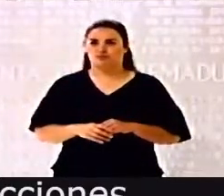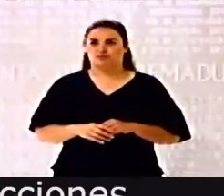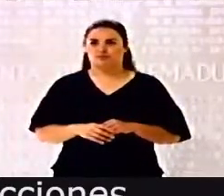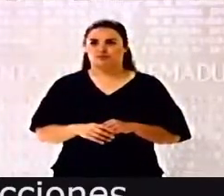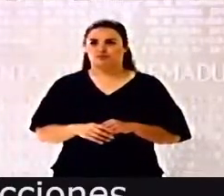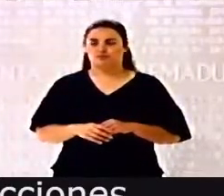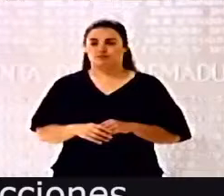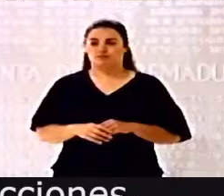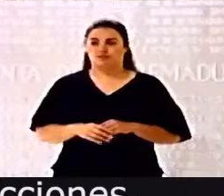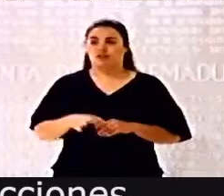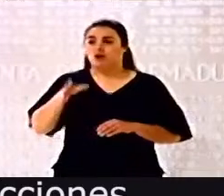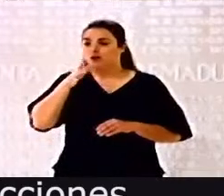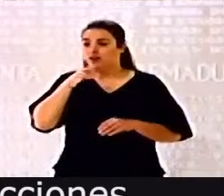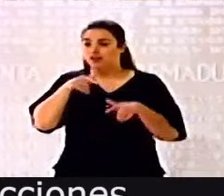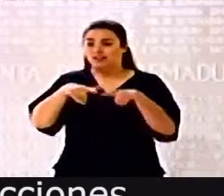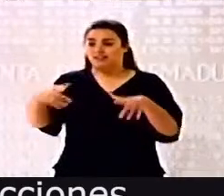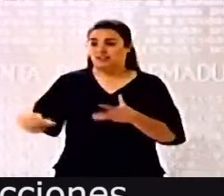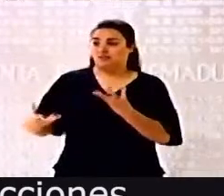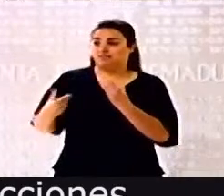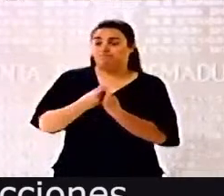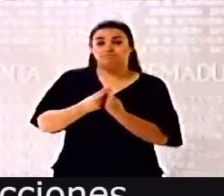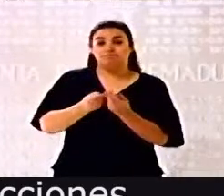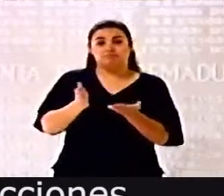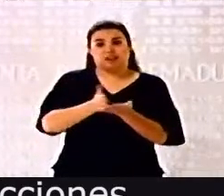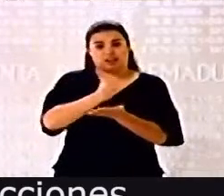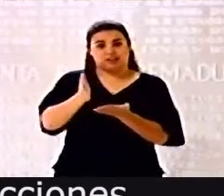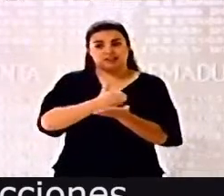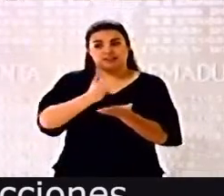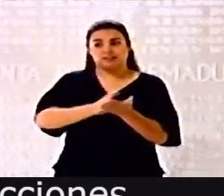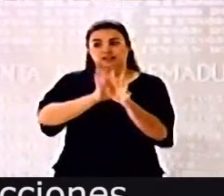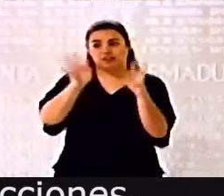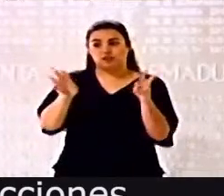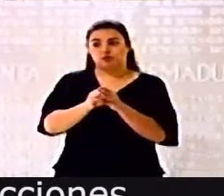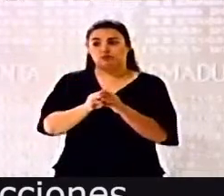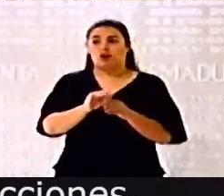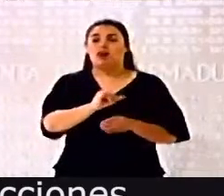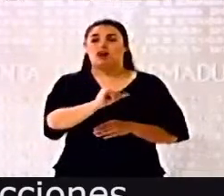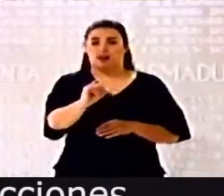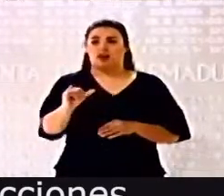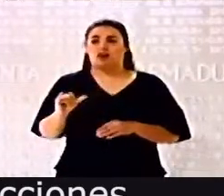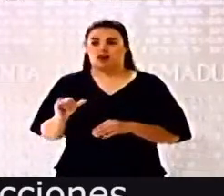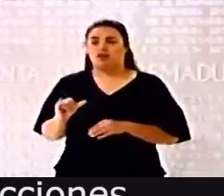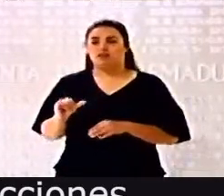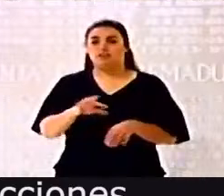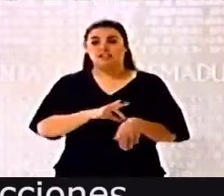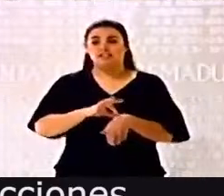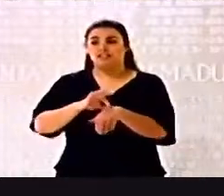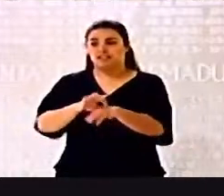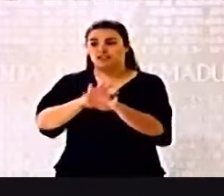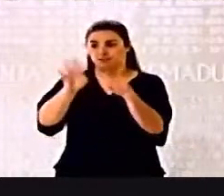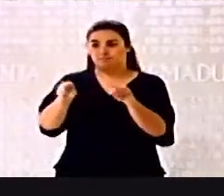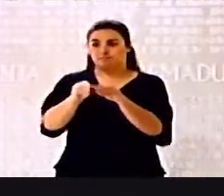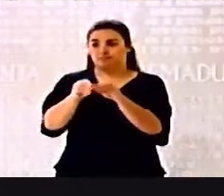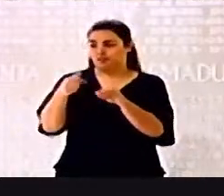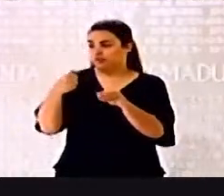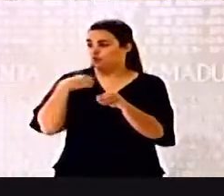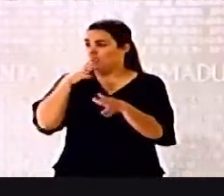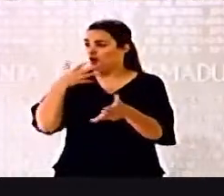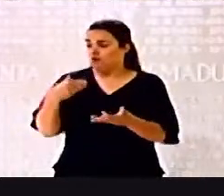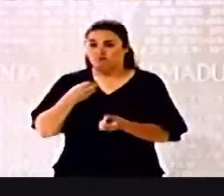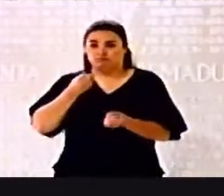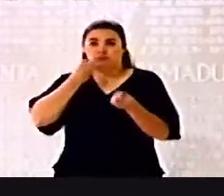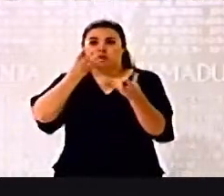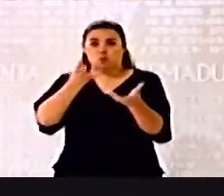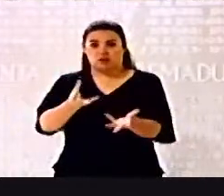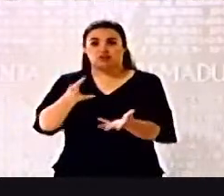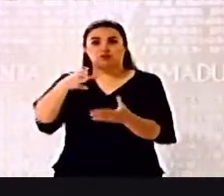Los que nos acompañan en la sala tienen un dossier resumen que resume estas guías que les acabo de